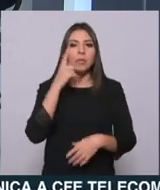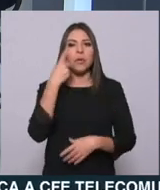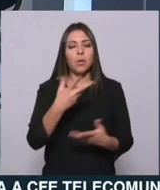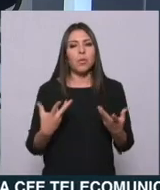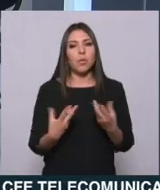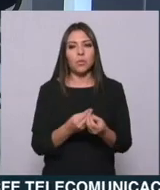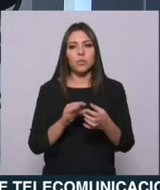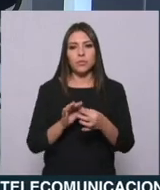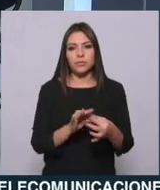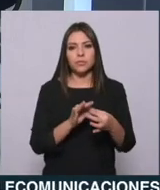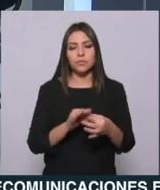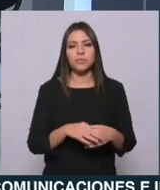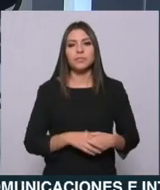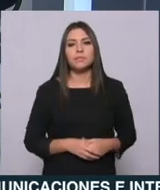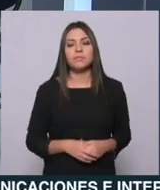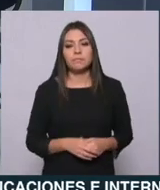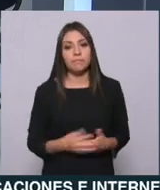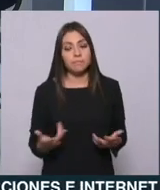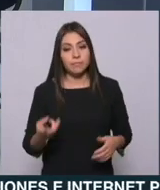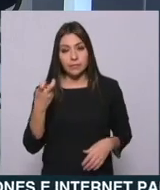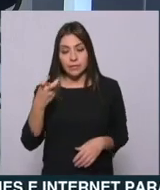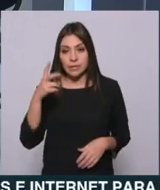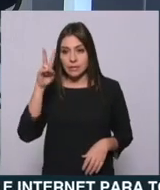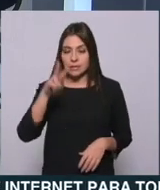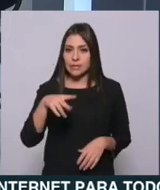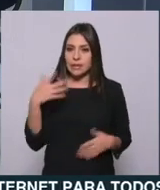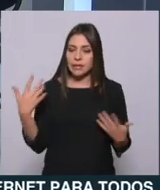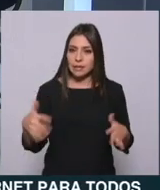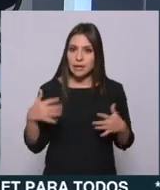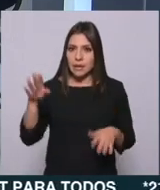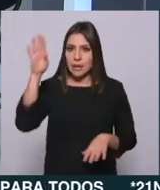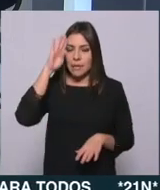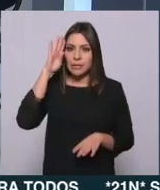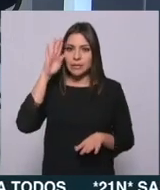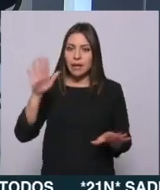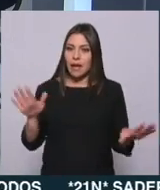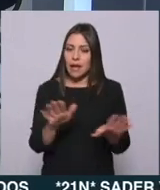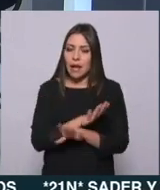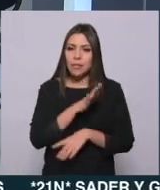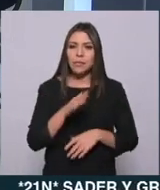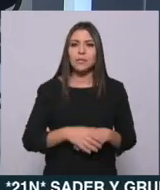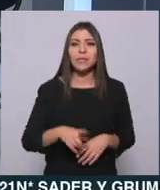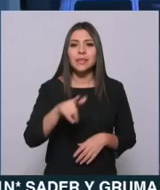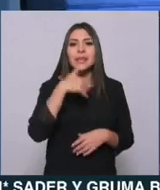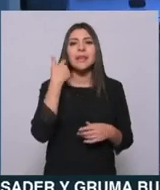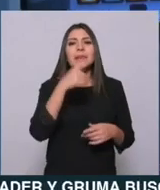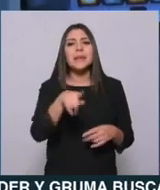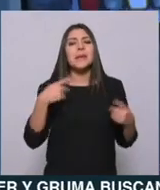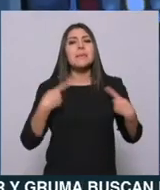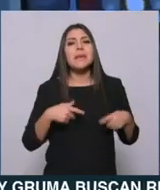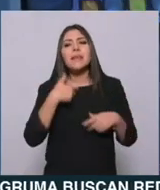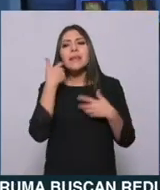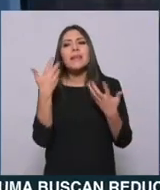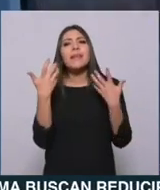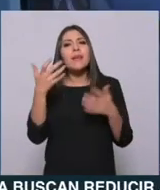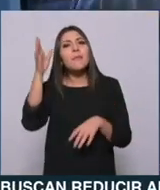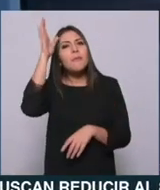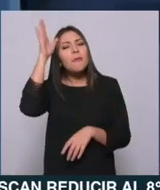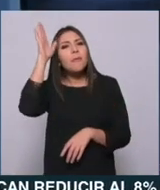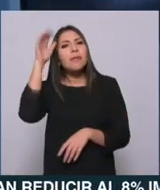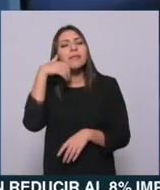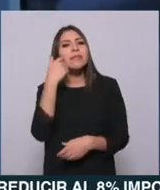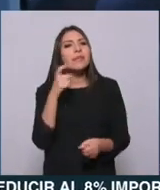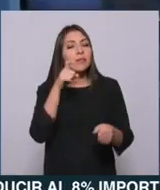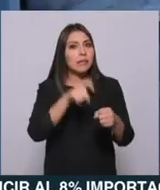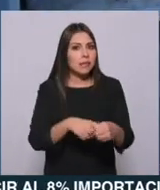Un gran paso. Es difícil pertenecer al heroico Cuerpo de Bomberos, es decir, aquellas personas que estén interesadas en ser bomberos y servir